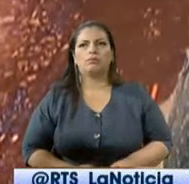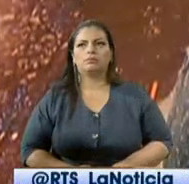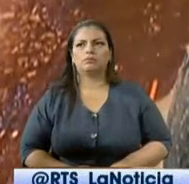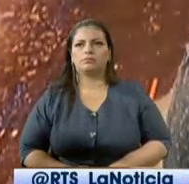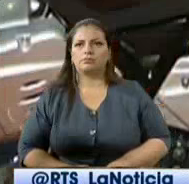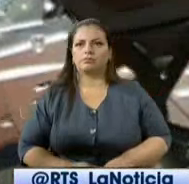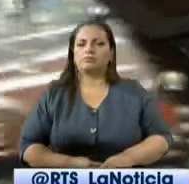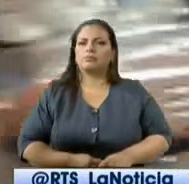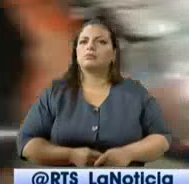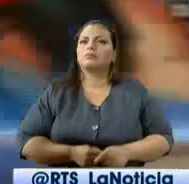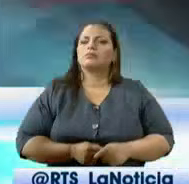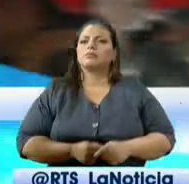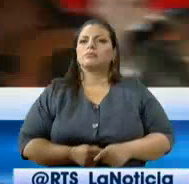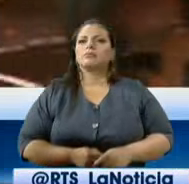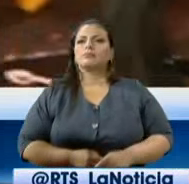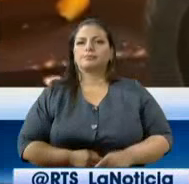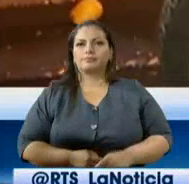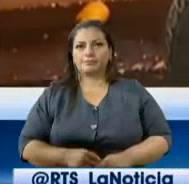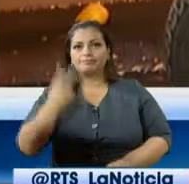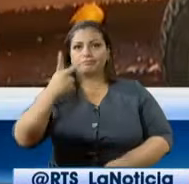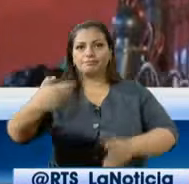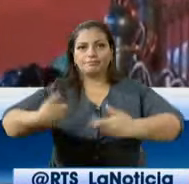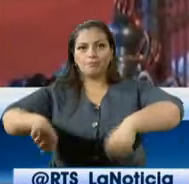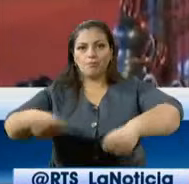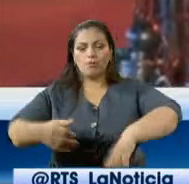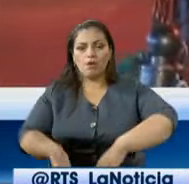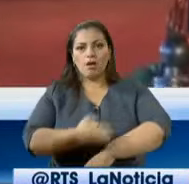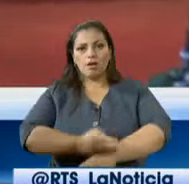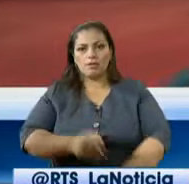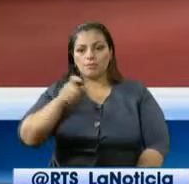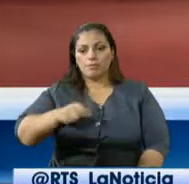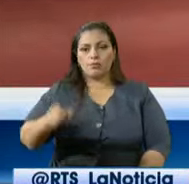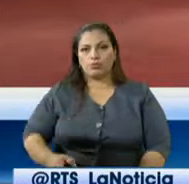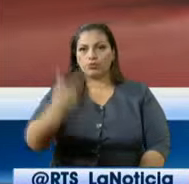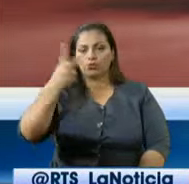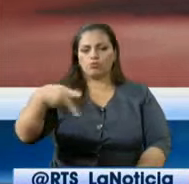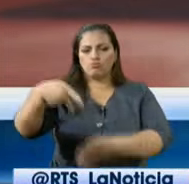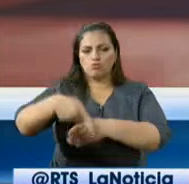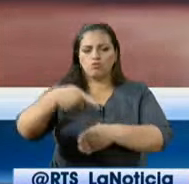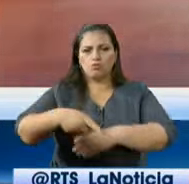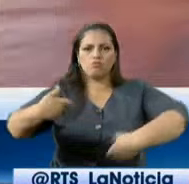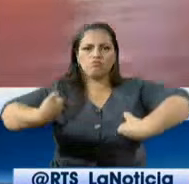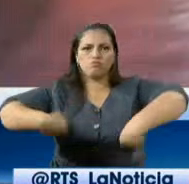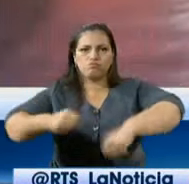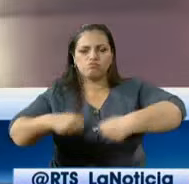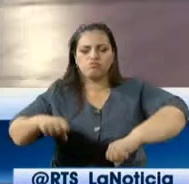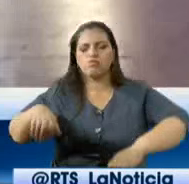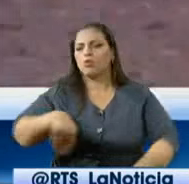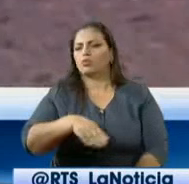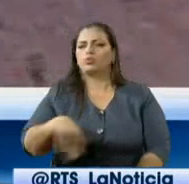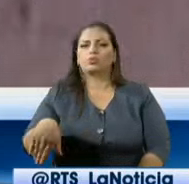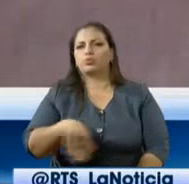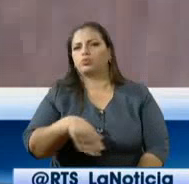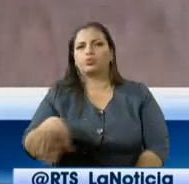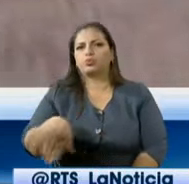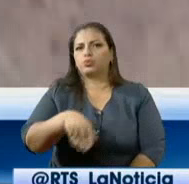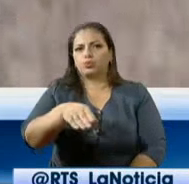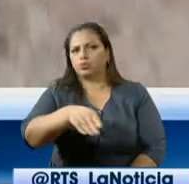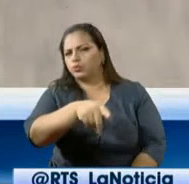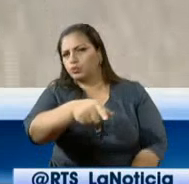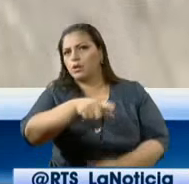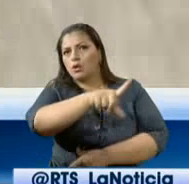En esta moto circulaban dos personas aparentemente a exceso de velocidad. Y fue a la altura del sector de la Florida